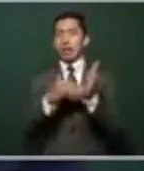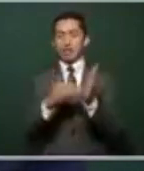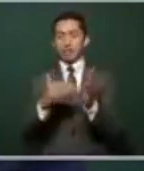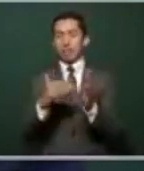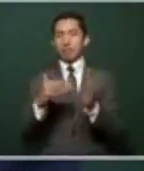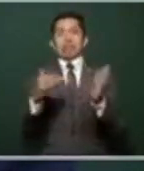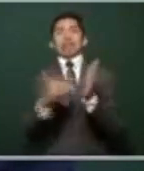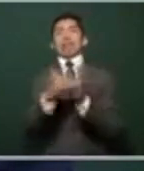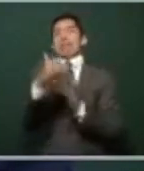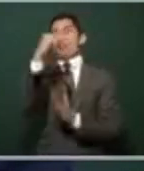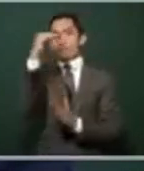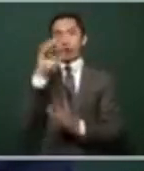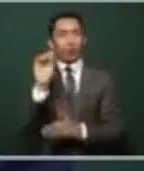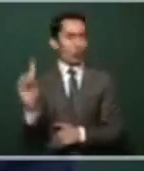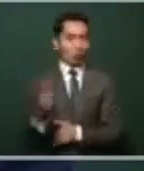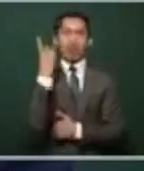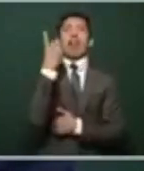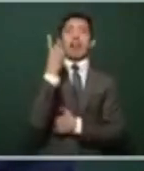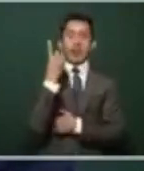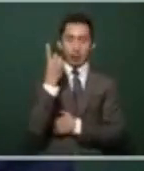7,000 trillones de dólares,